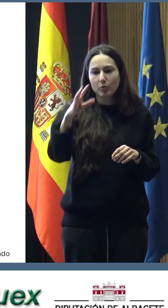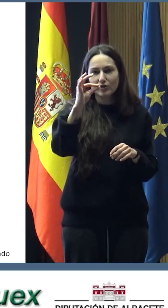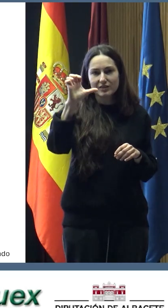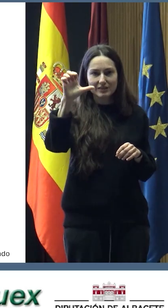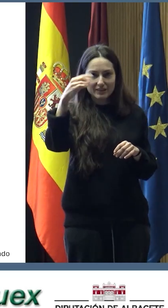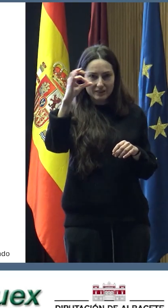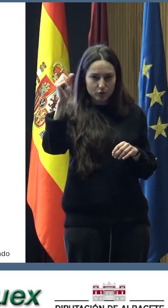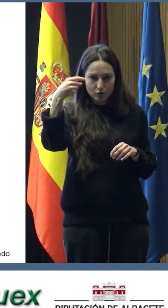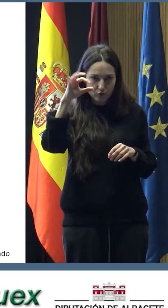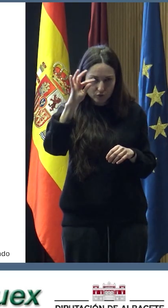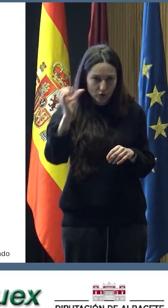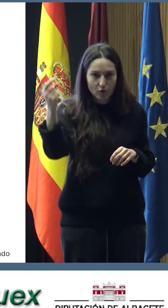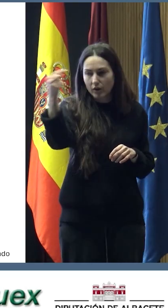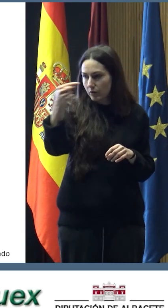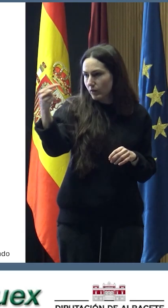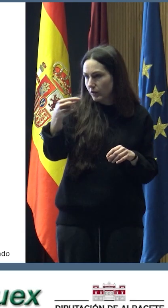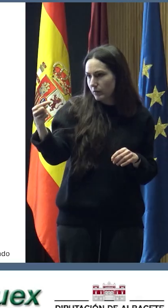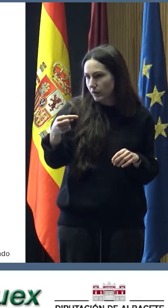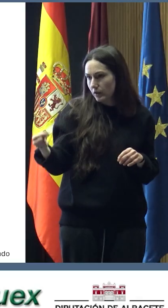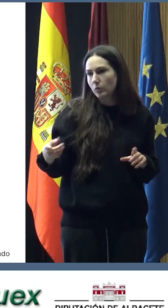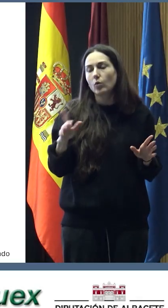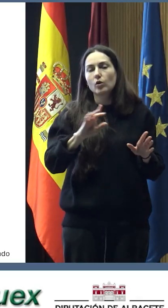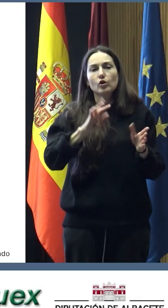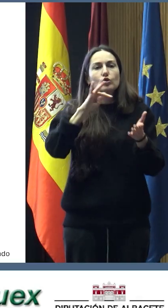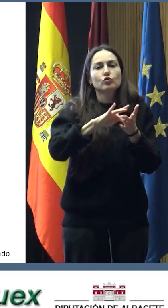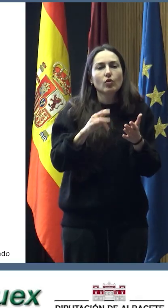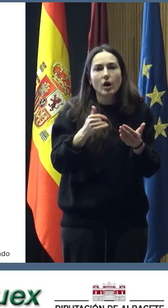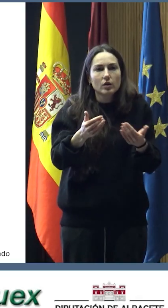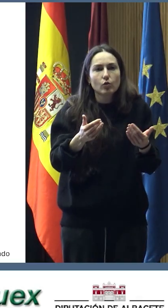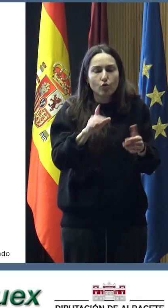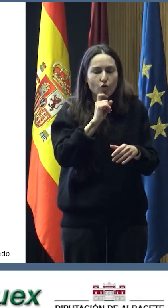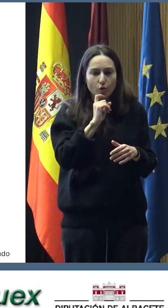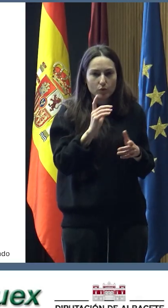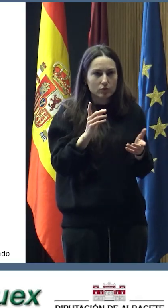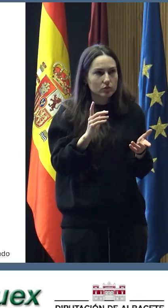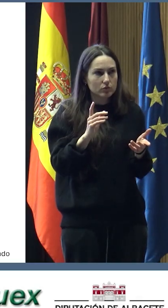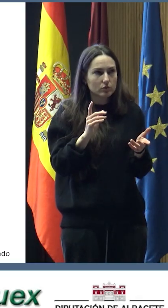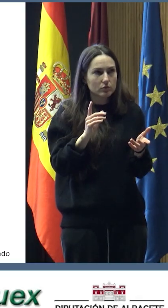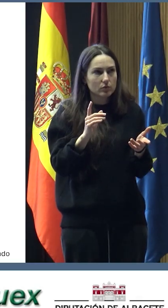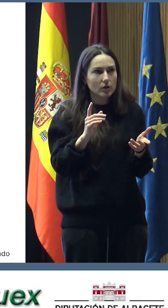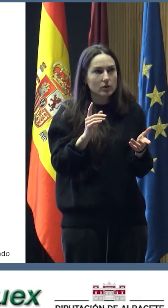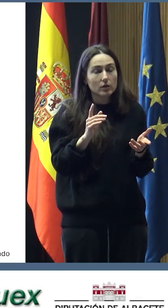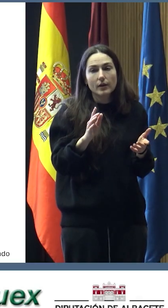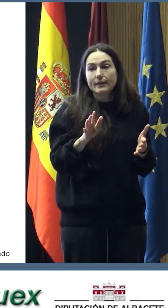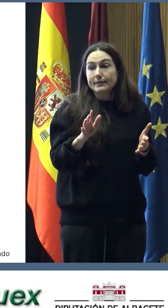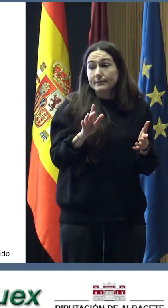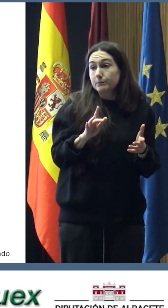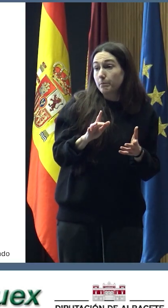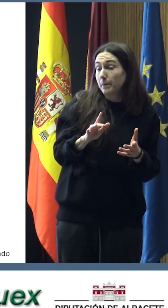que hay, cómo hemos llegado hasta ahí, cuál puede ser su repercusión. Y por eso es la necesidad